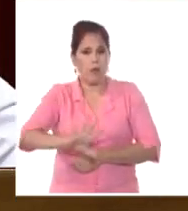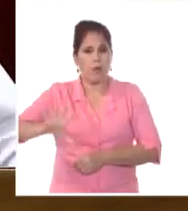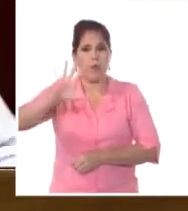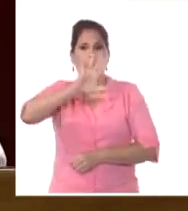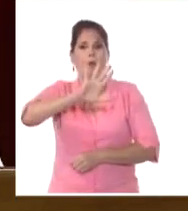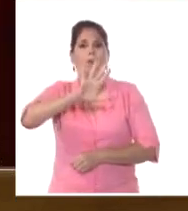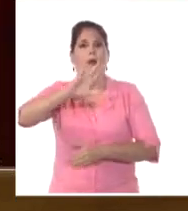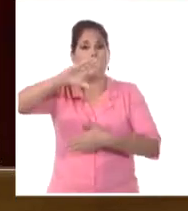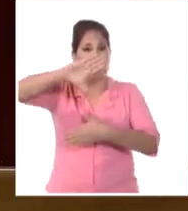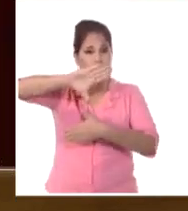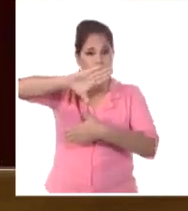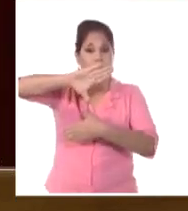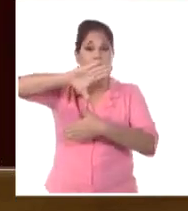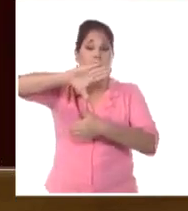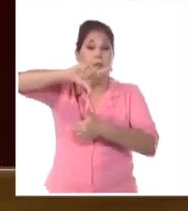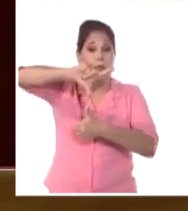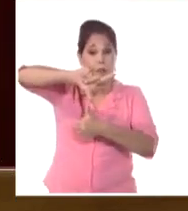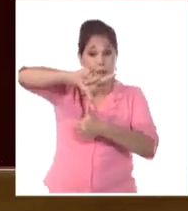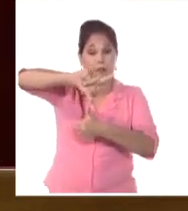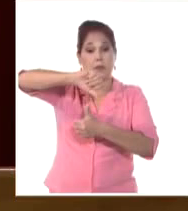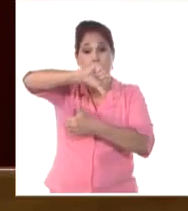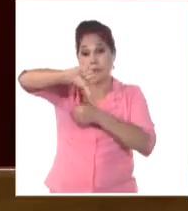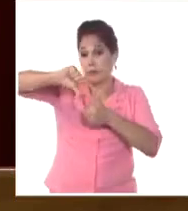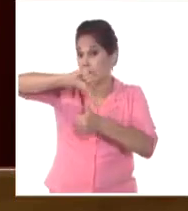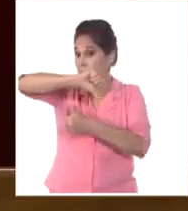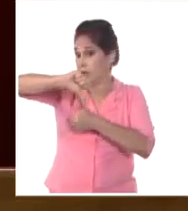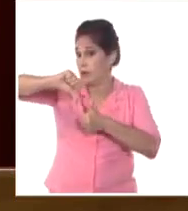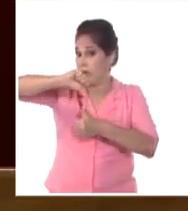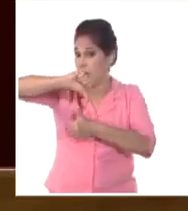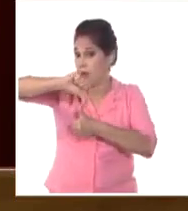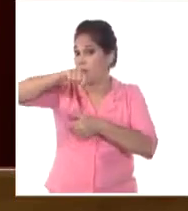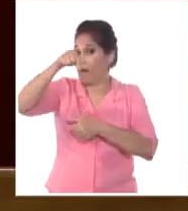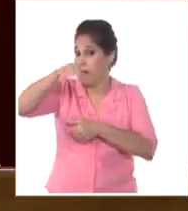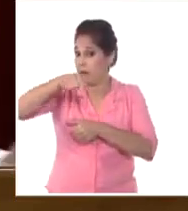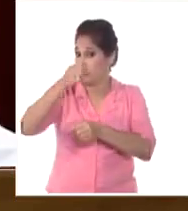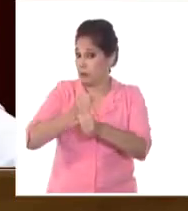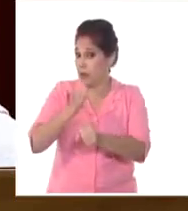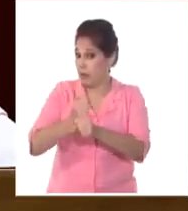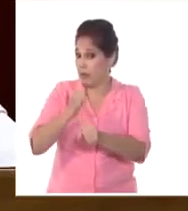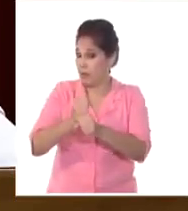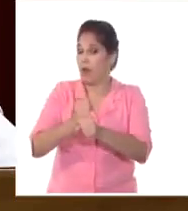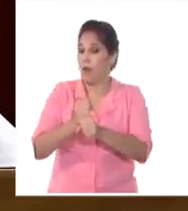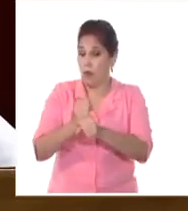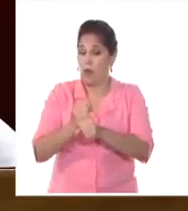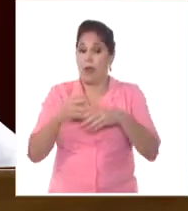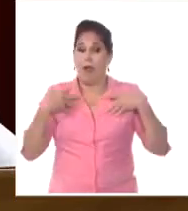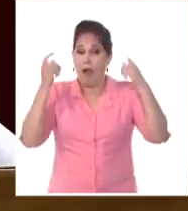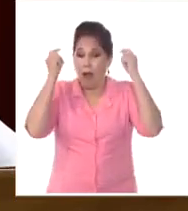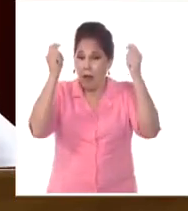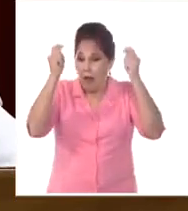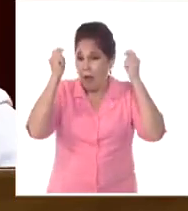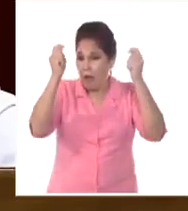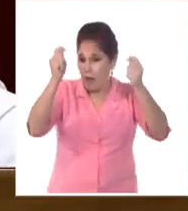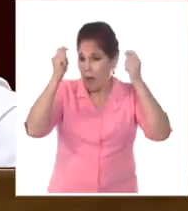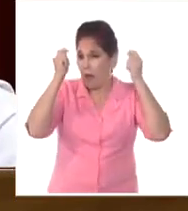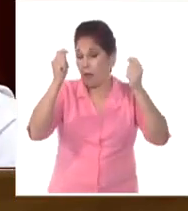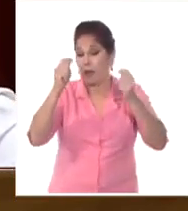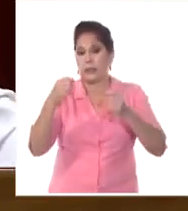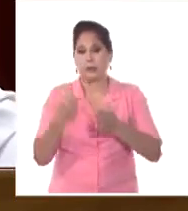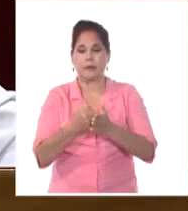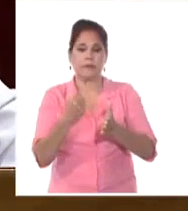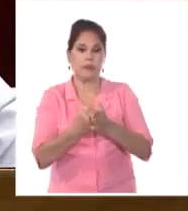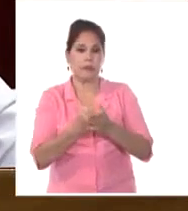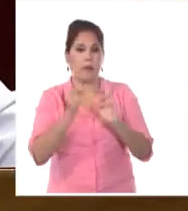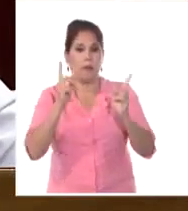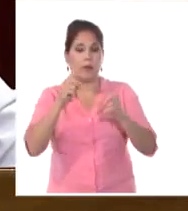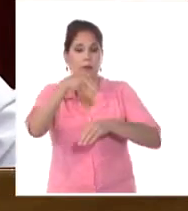del Norte, América Latina y el Caribe, en ellos los trabajadores salen en masivas manifestaciones a enfrentar las